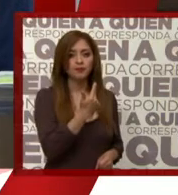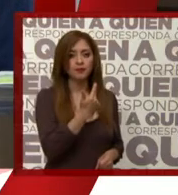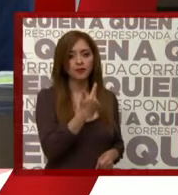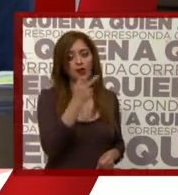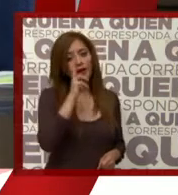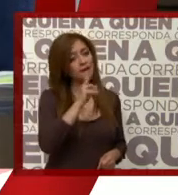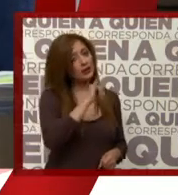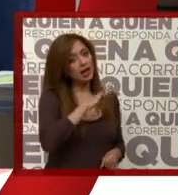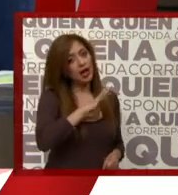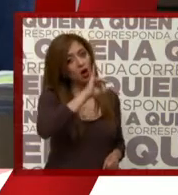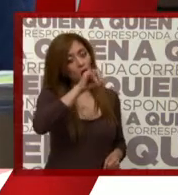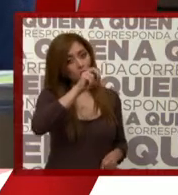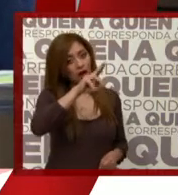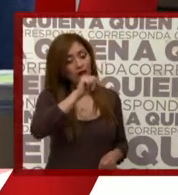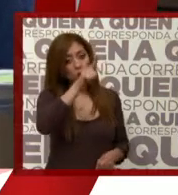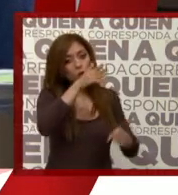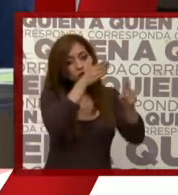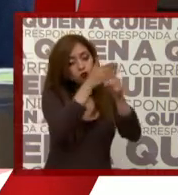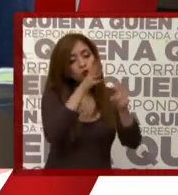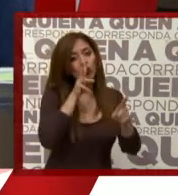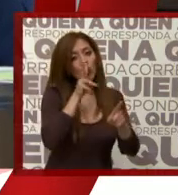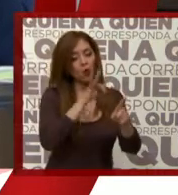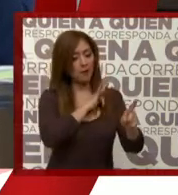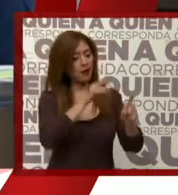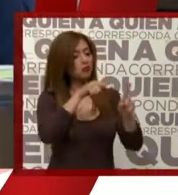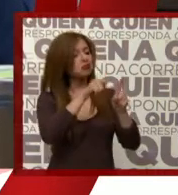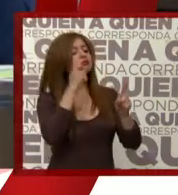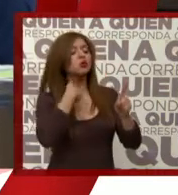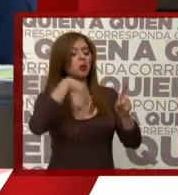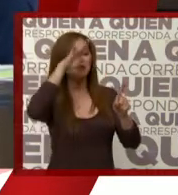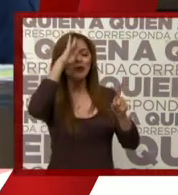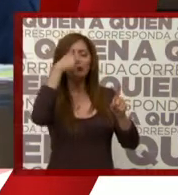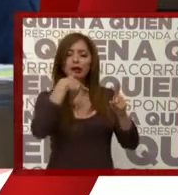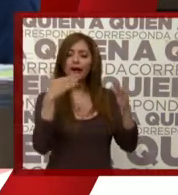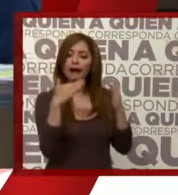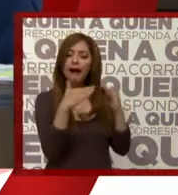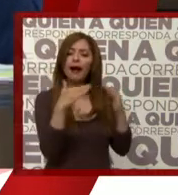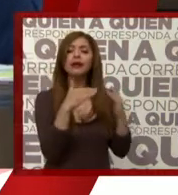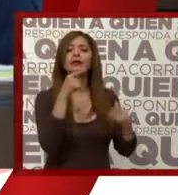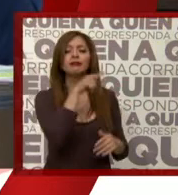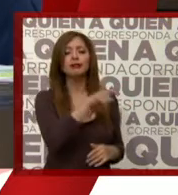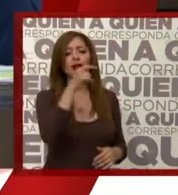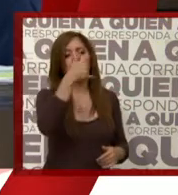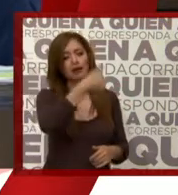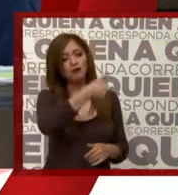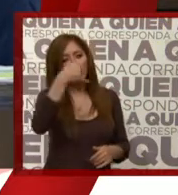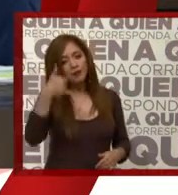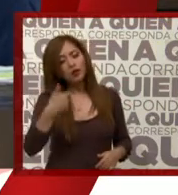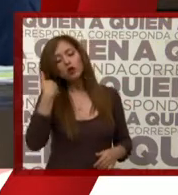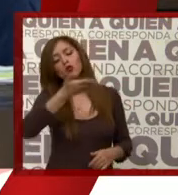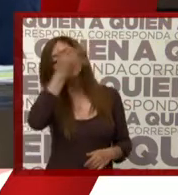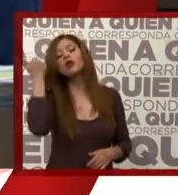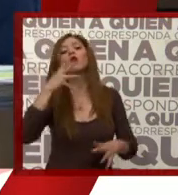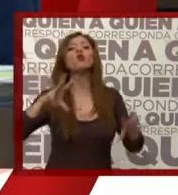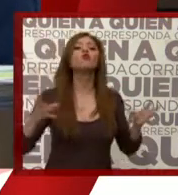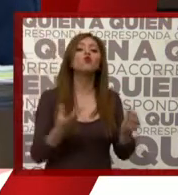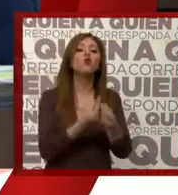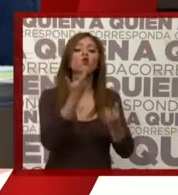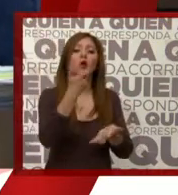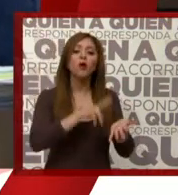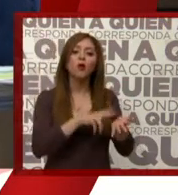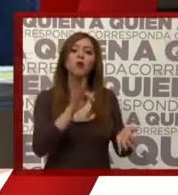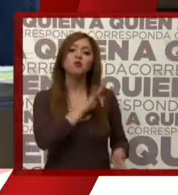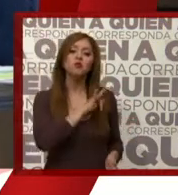la jornada notarial. La jornada, y te pescas sí. En ella. Sí, sí, sí. Y claro tu casa, sí. Estoy seguro, si es del Infonavit, no sé cuánto le invertiste, pero a lo mejor puede